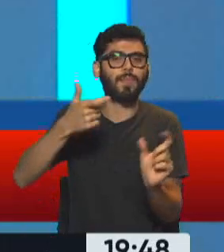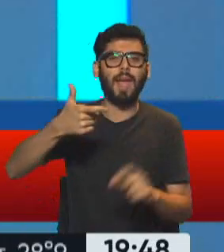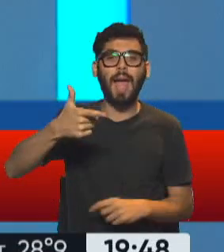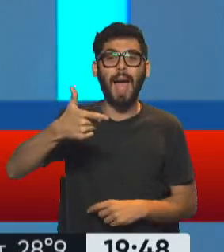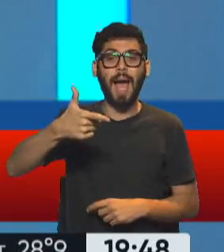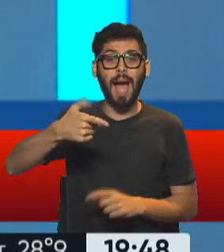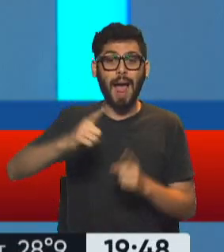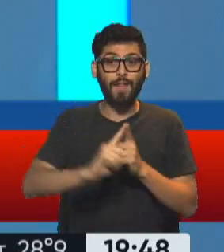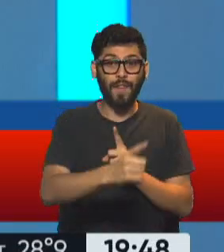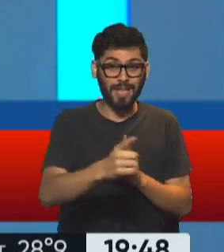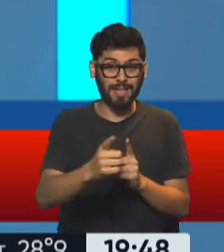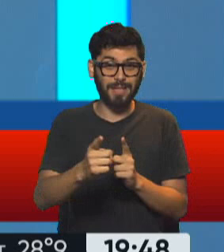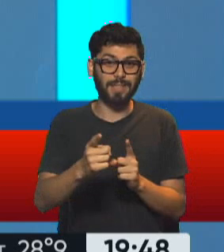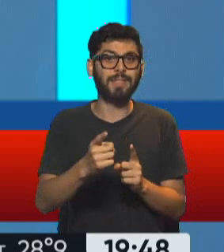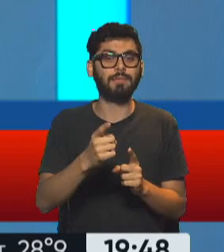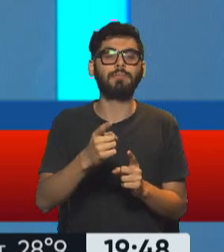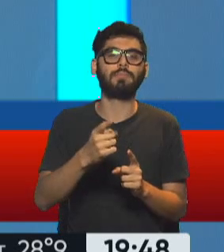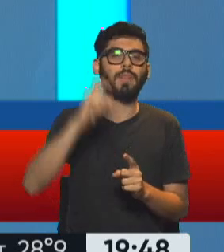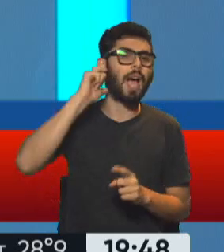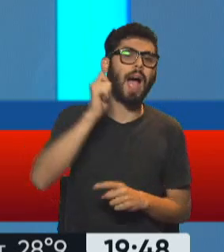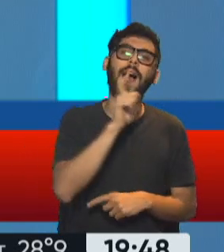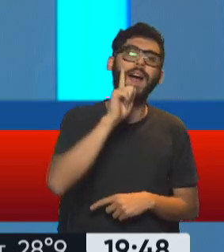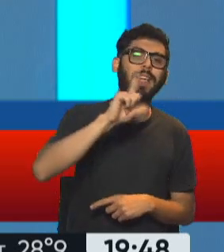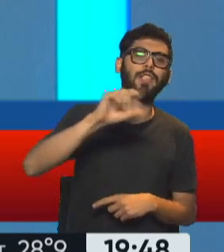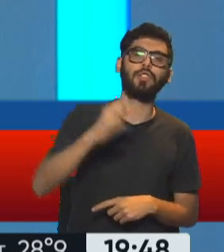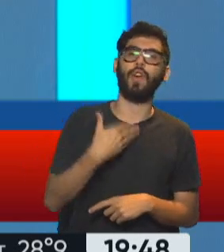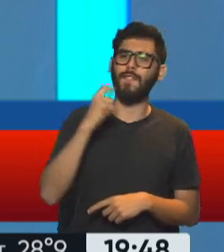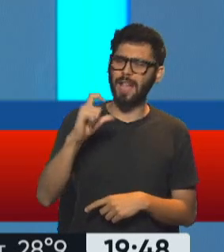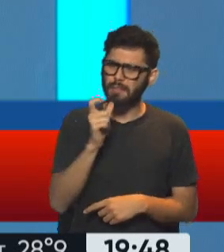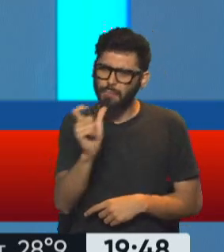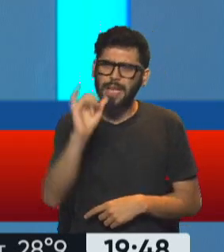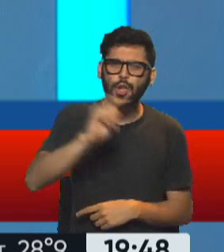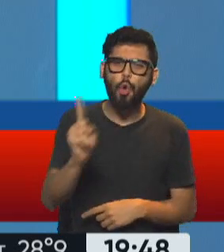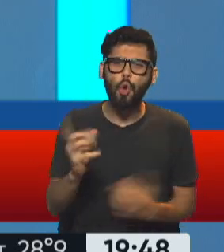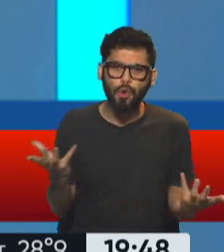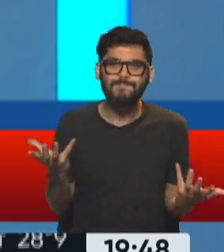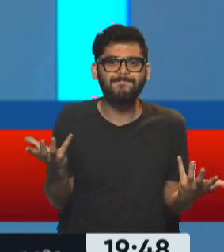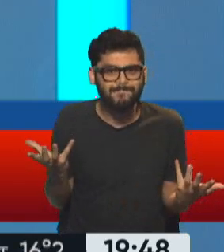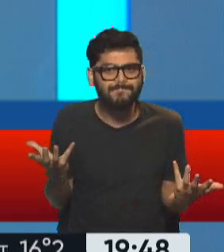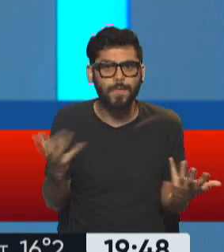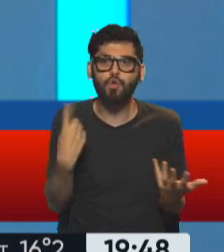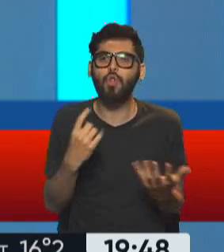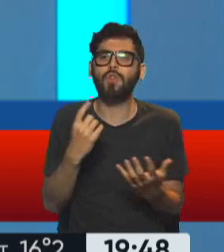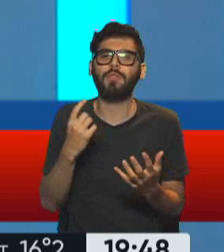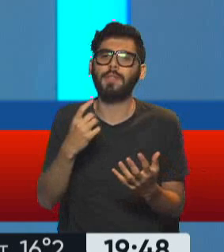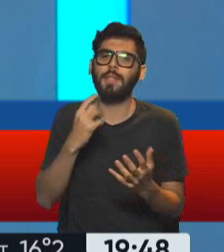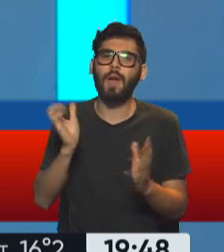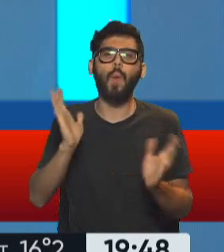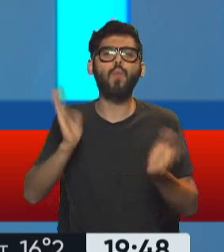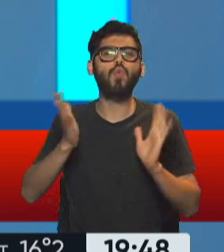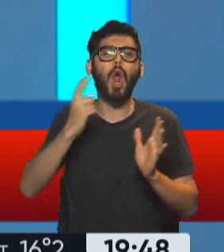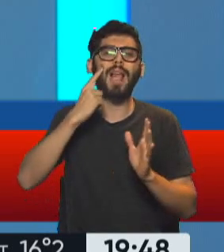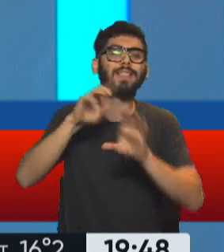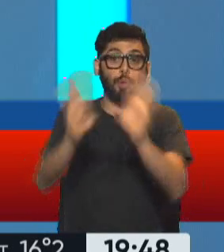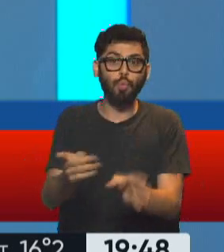Sí. Fuera de cámara. ¿Se usa o no se usa gatillo fácil? Nosotros hablamos de violencia institucional y teníamos una guía